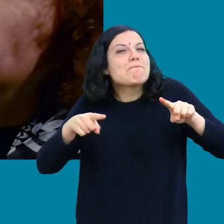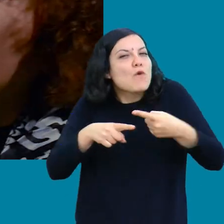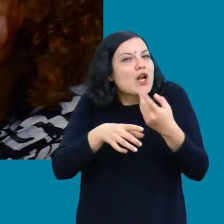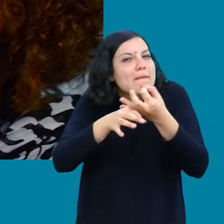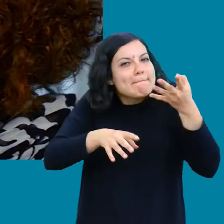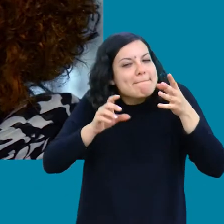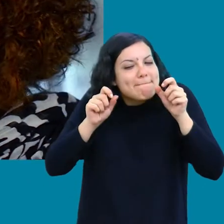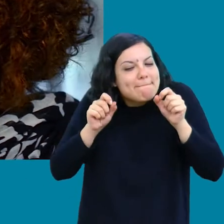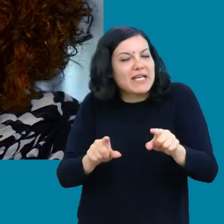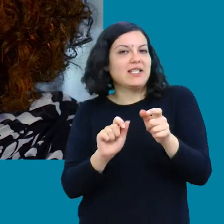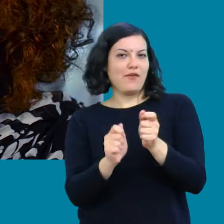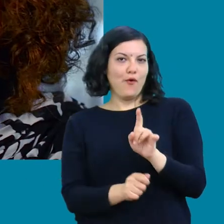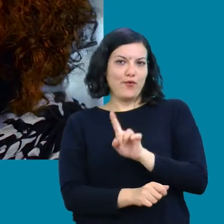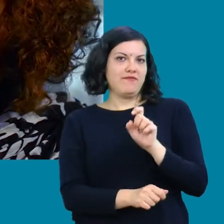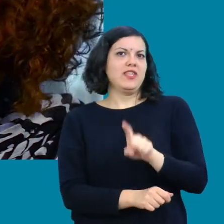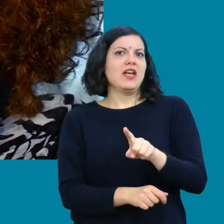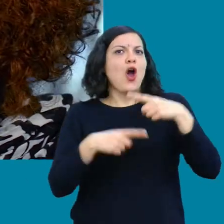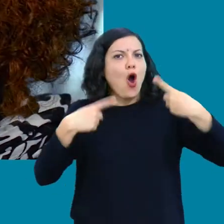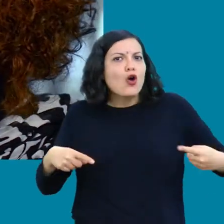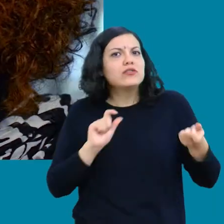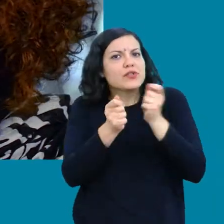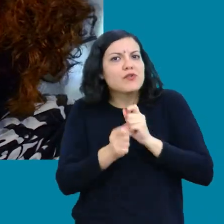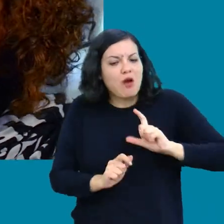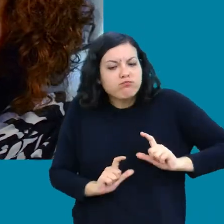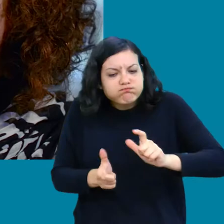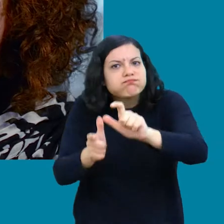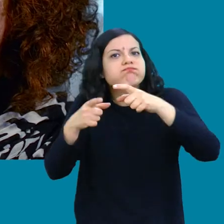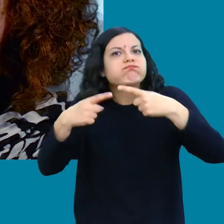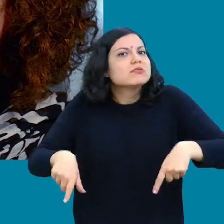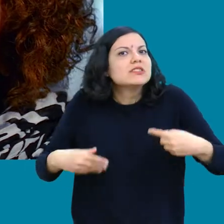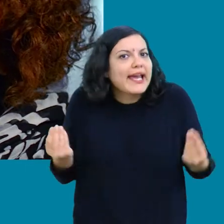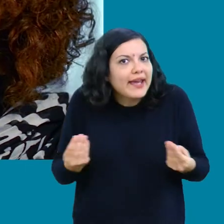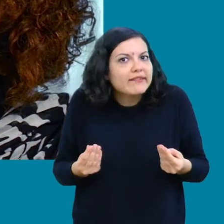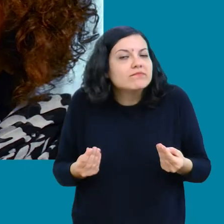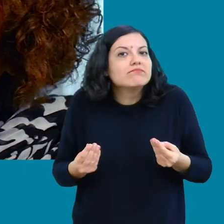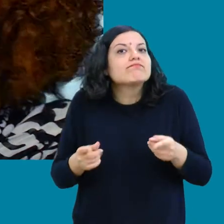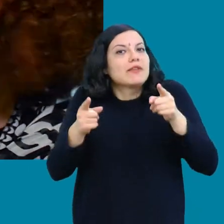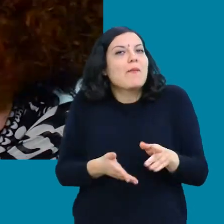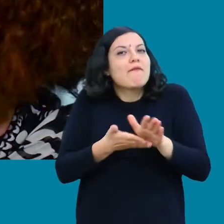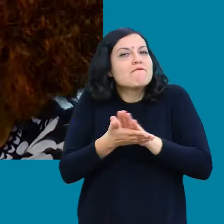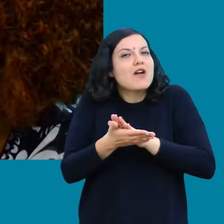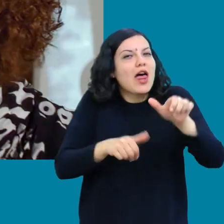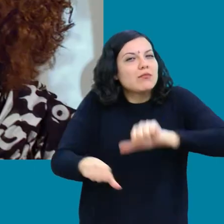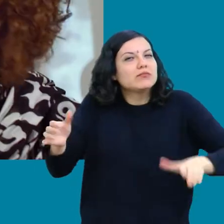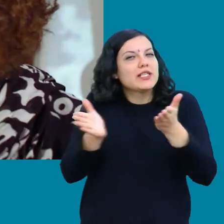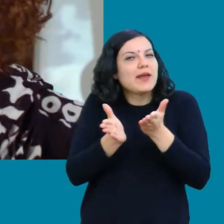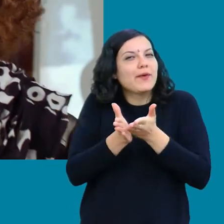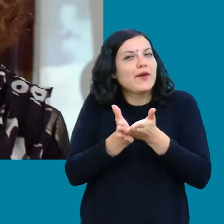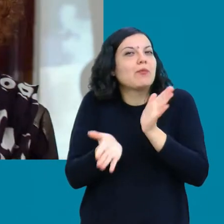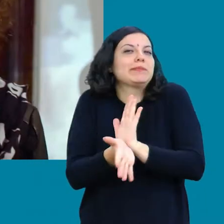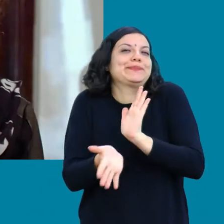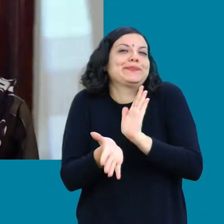políticos específicos de la reforma, lo que la reforma actualizaba, y también la matriz epistémica, ¿no? Como si dijéramos